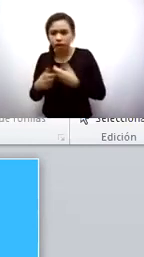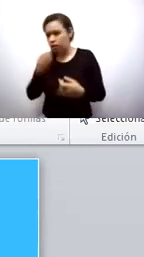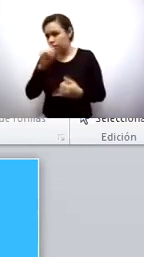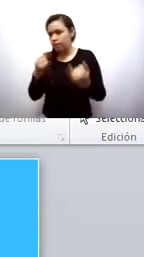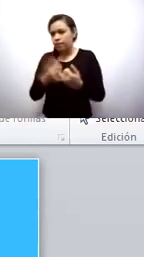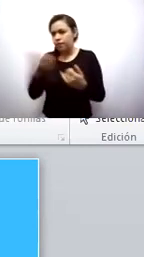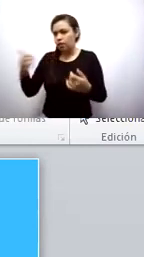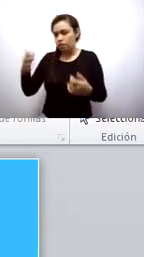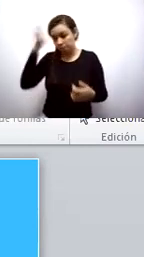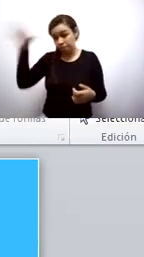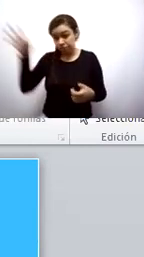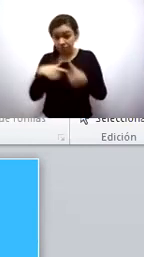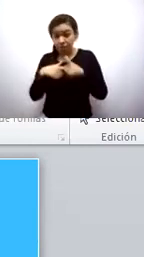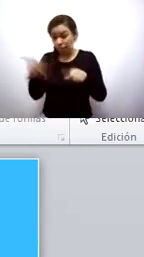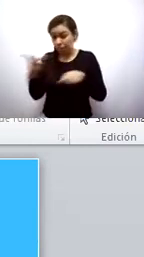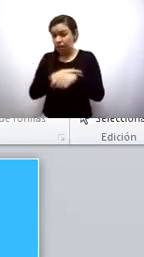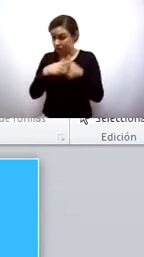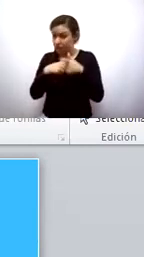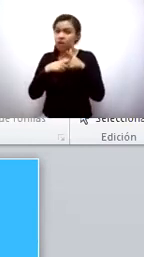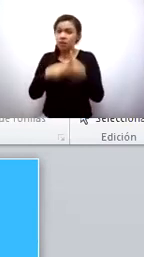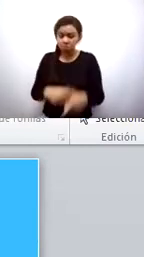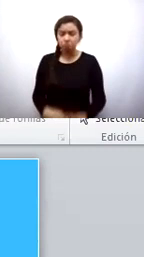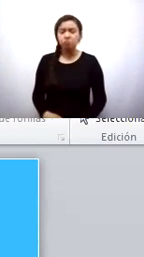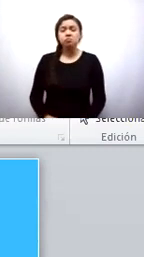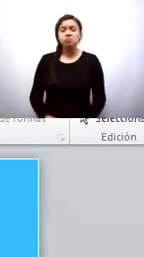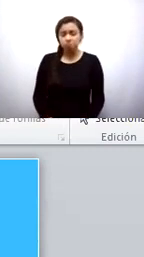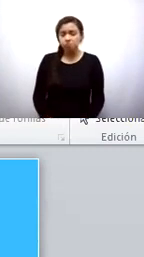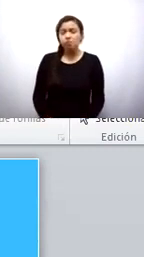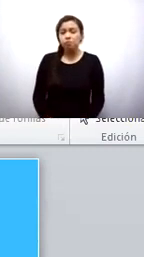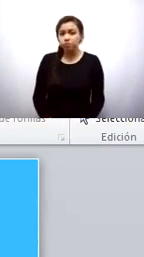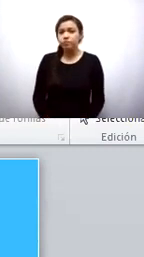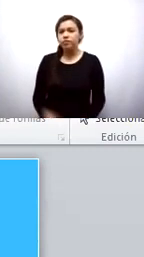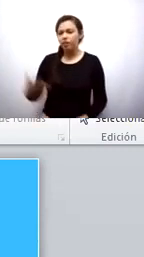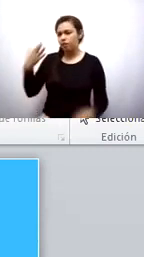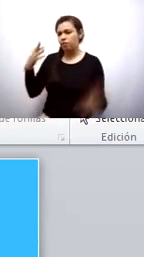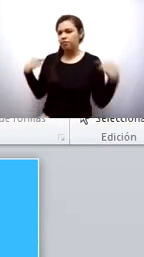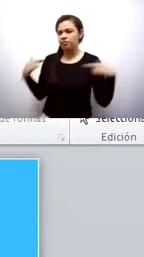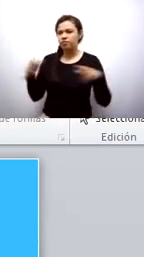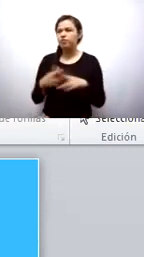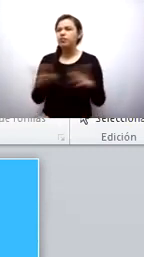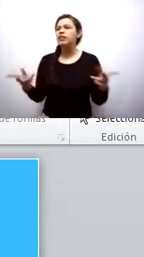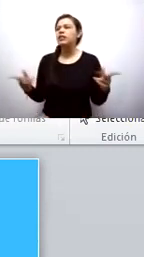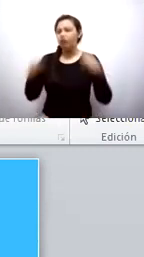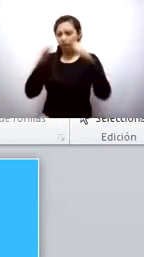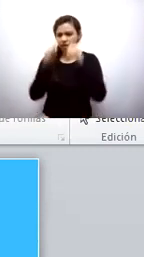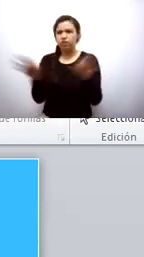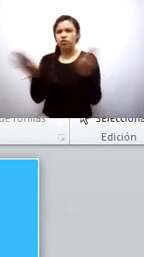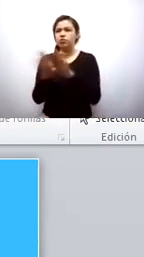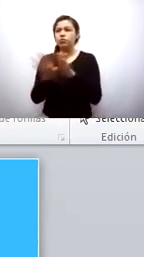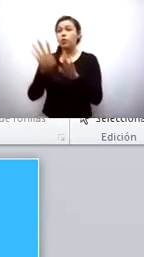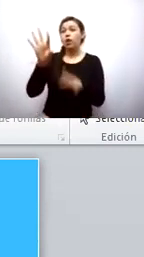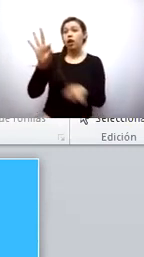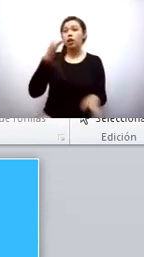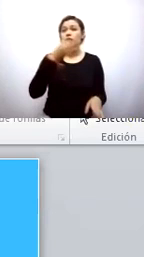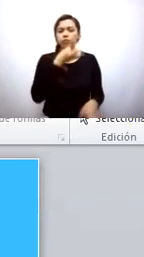adultos también nos sigue pasando. Y lo documentaba la maestra hace un momento, cómo tenerlos atentos 40 minutos,